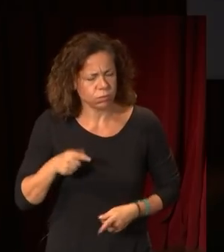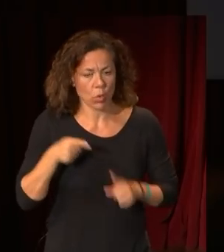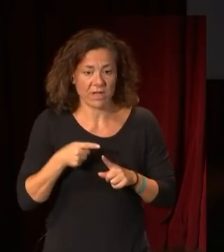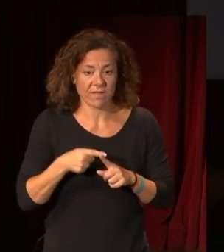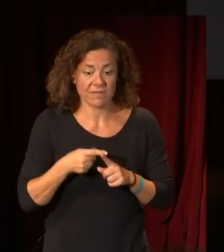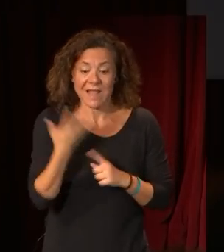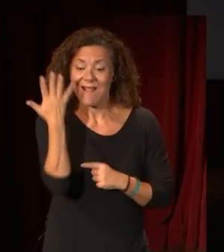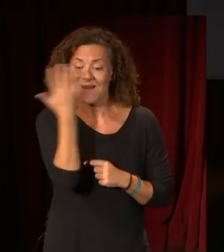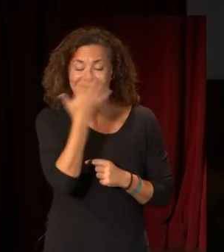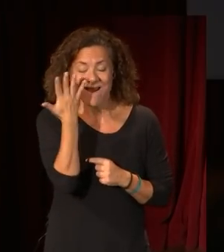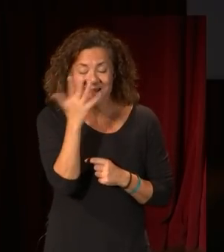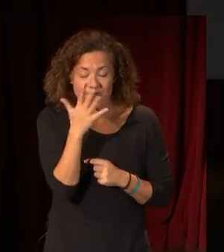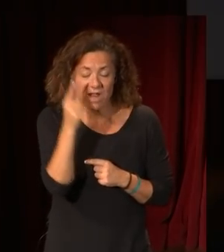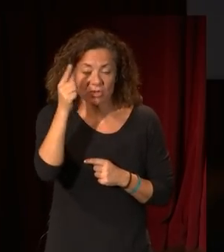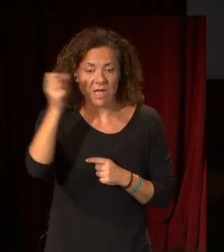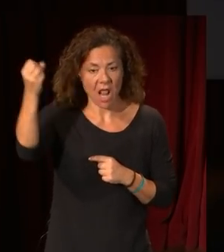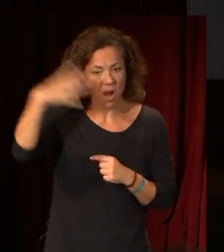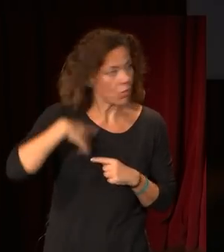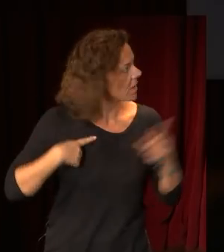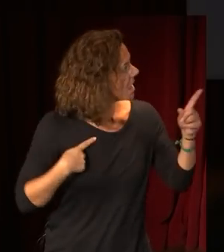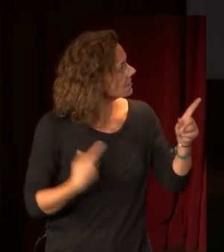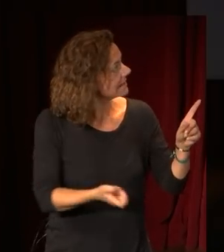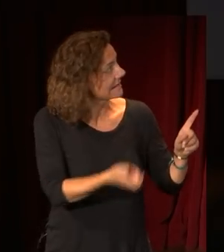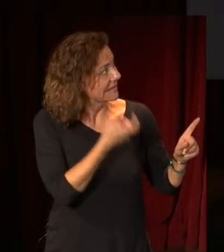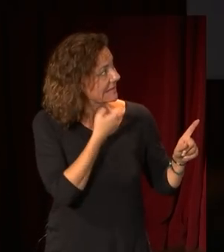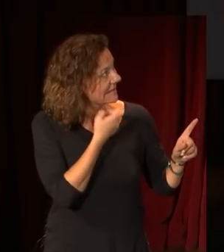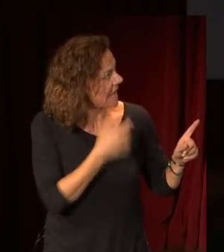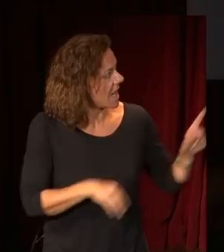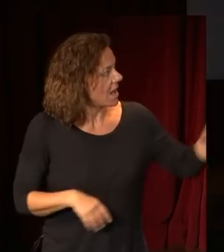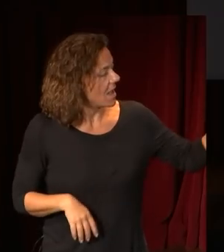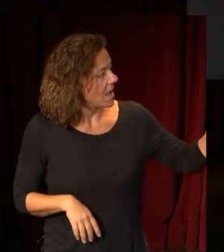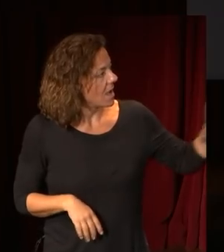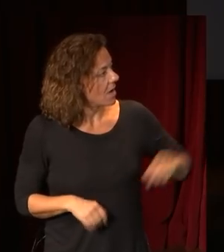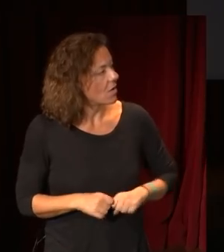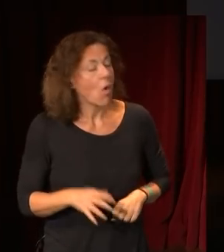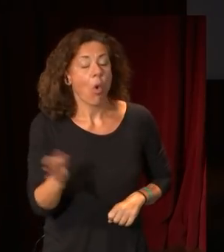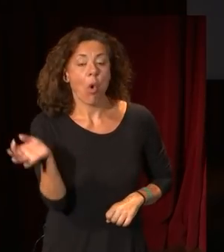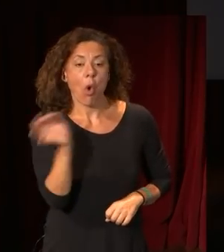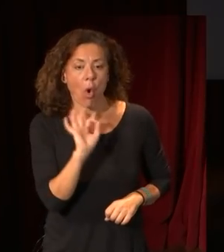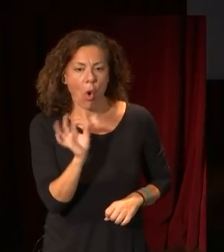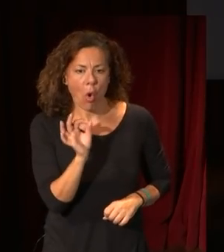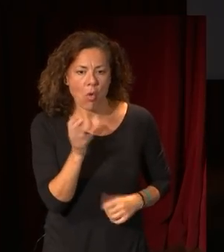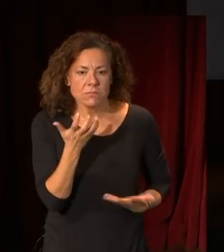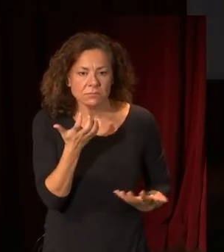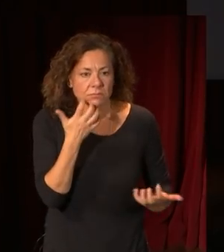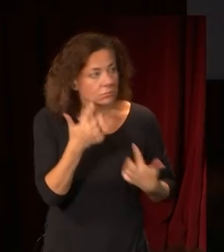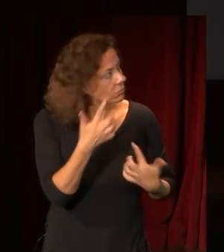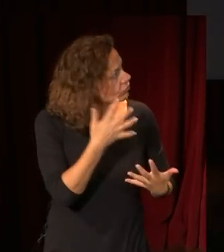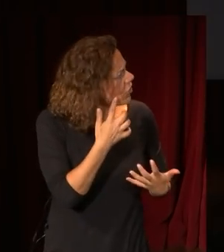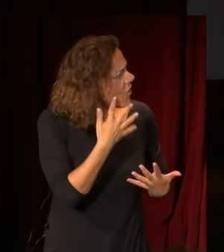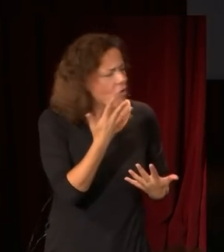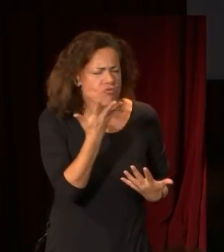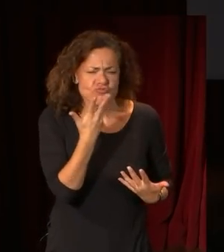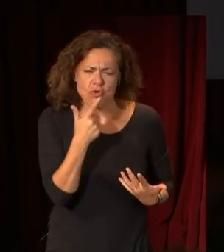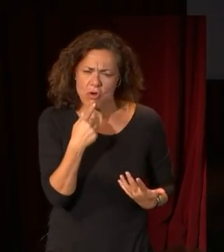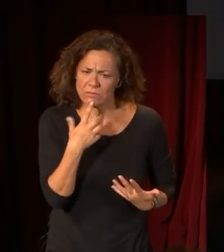en esta construcción vítrea de carácter convexo o el cromatismo absolutamente intenso y